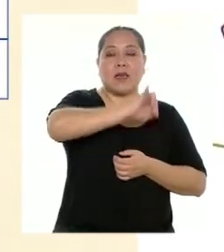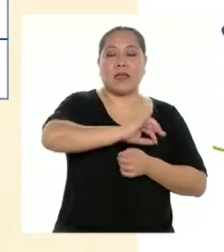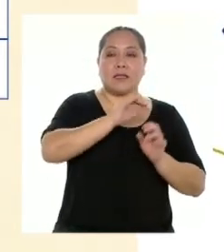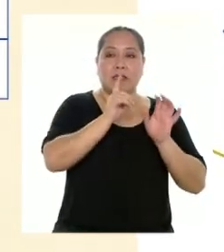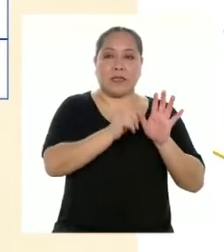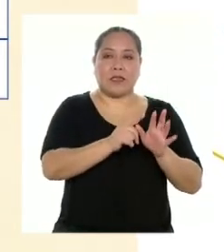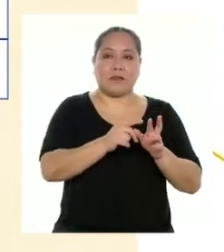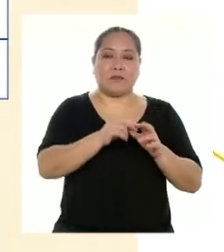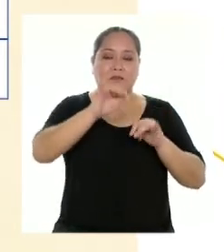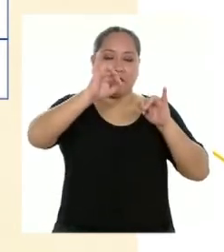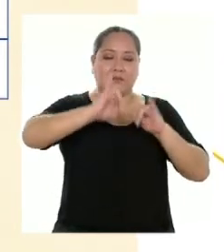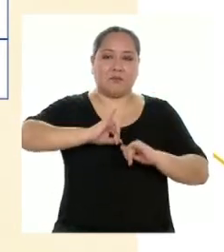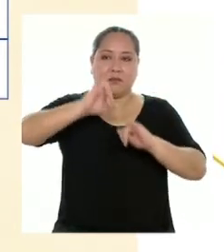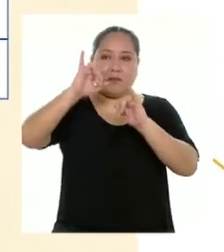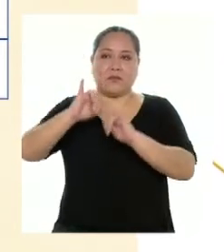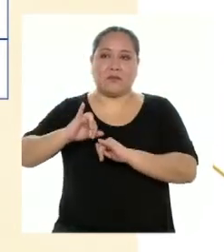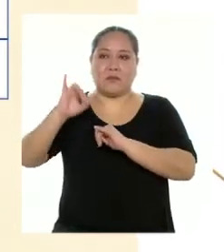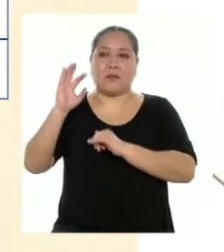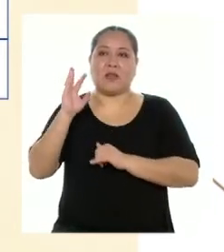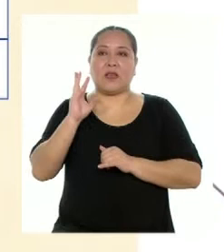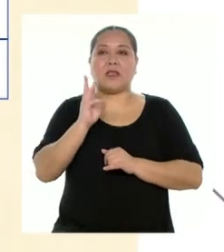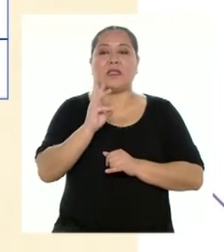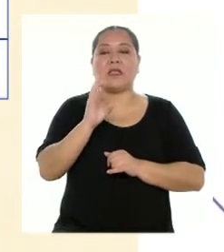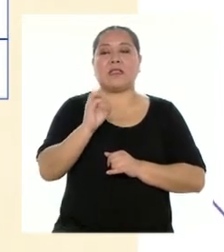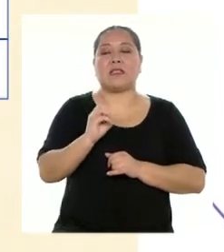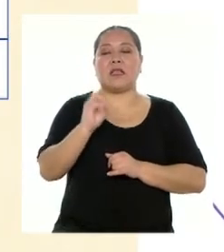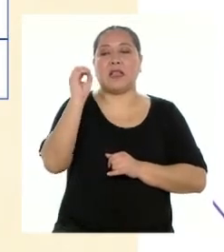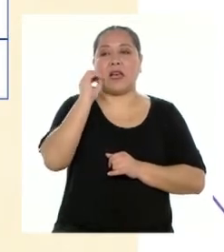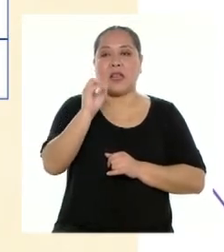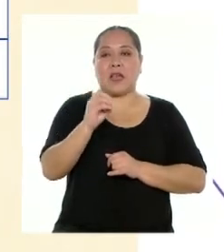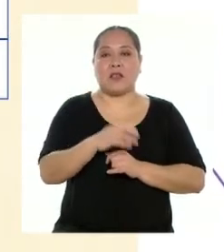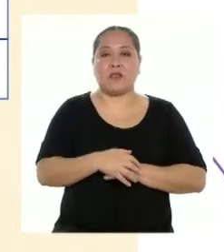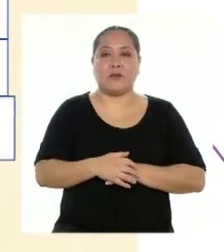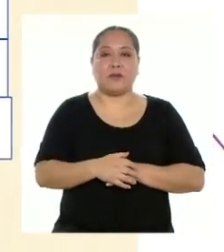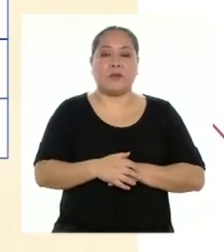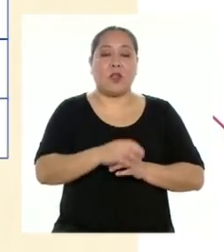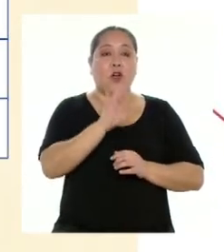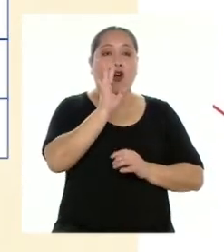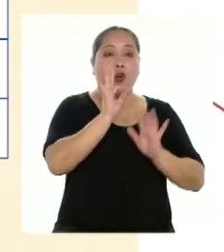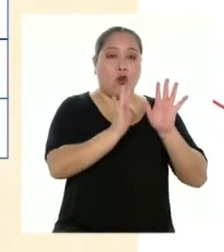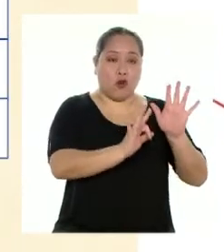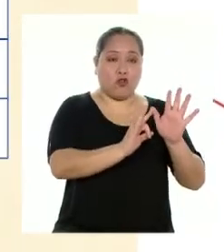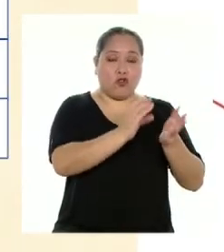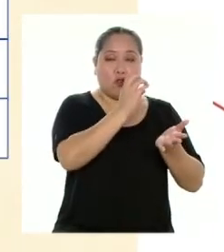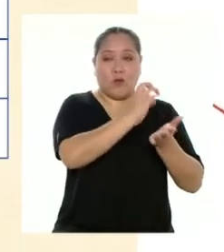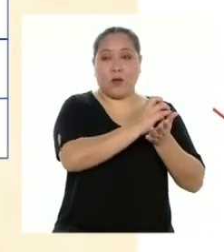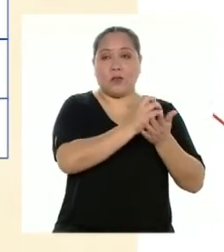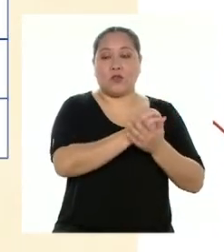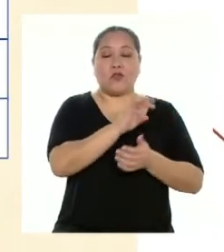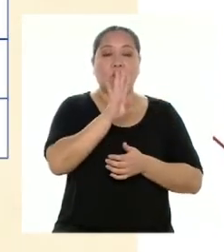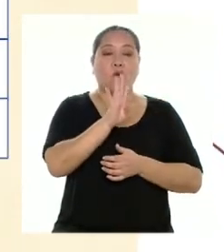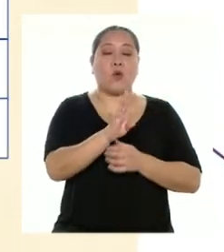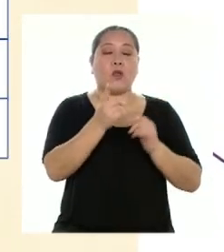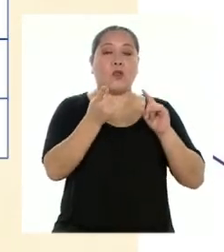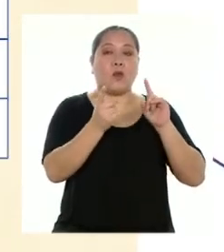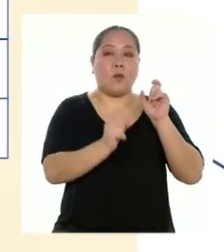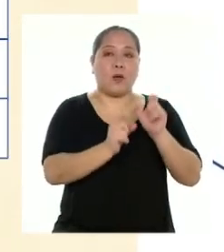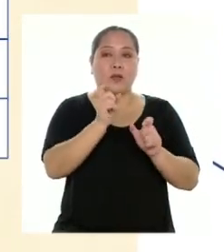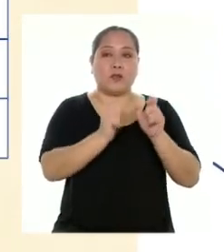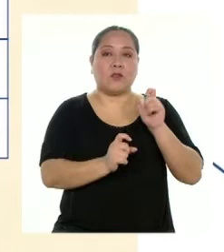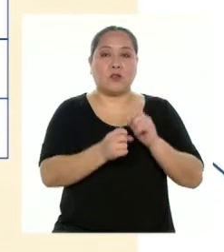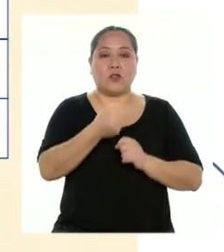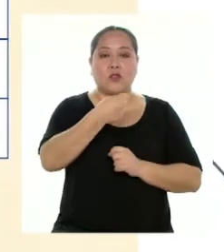entonces repito el valor, son 60 grados. Finalmente, para 8 vasos tenemos 4 personas, por lo cual